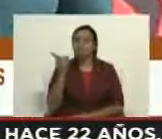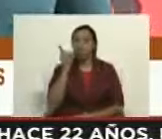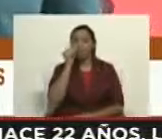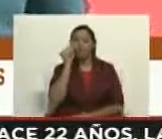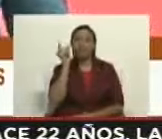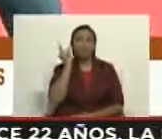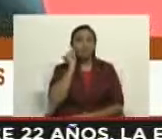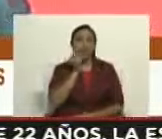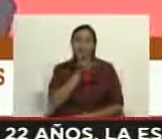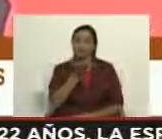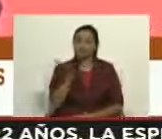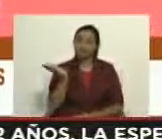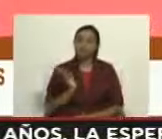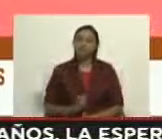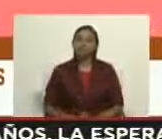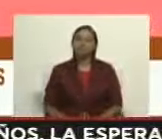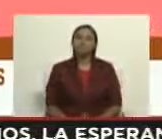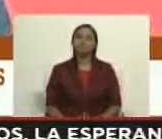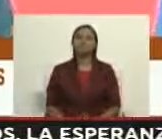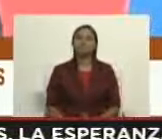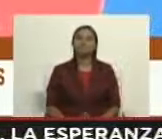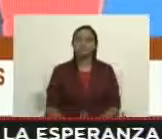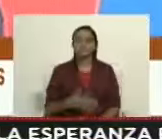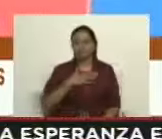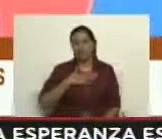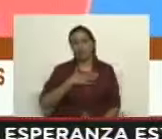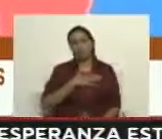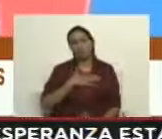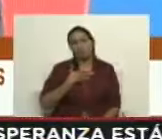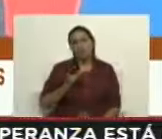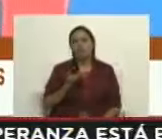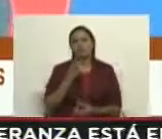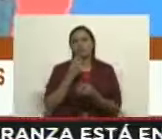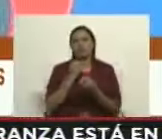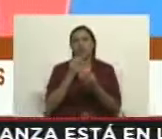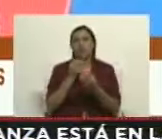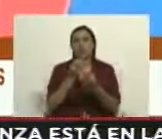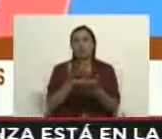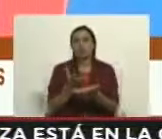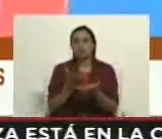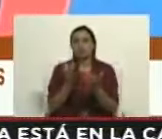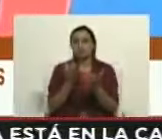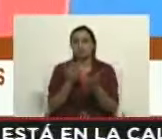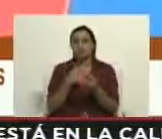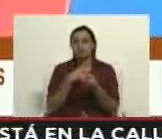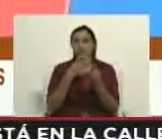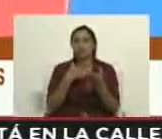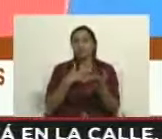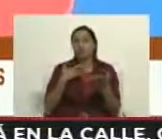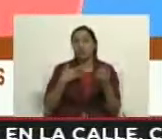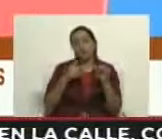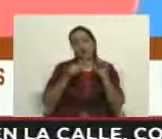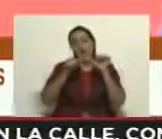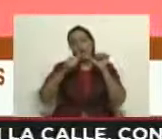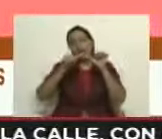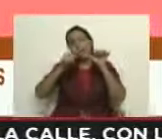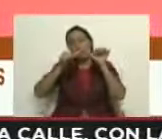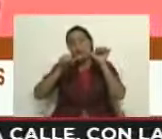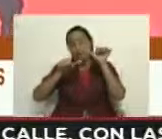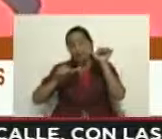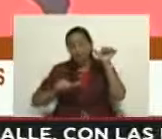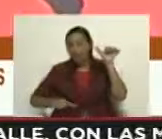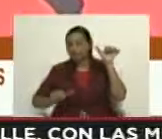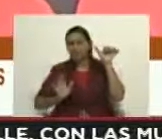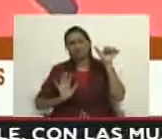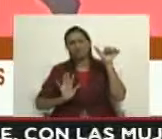yo les puedo decir mucho, pero no quiero ser tan largo, sino quiero dejar